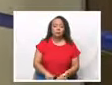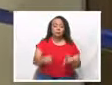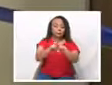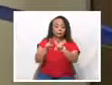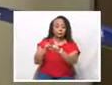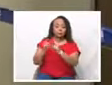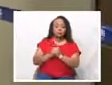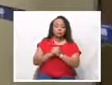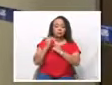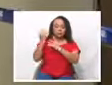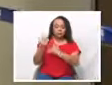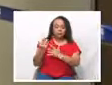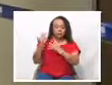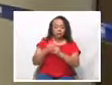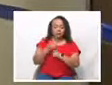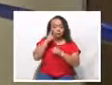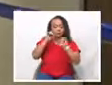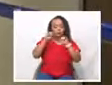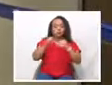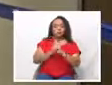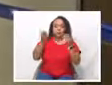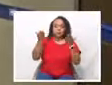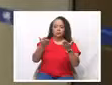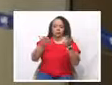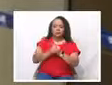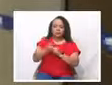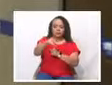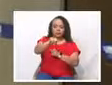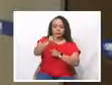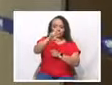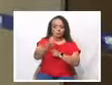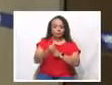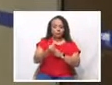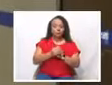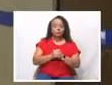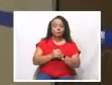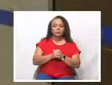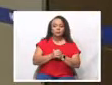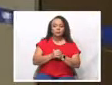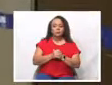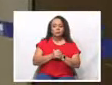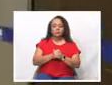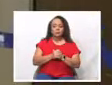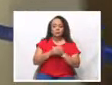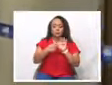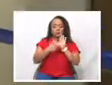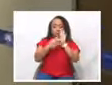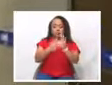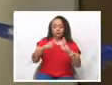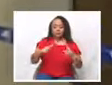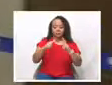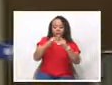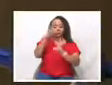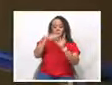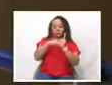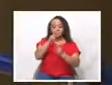esperando para poder recibir a estos paraatletas nacionales que nos representaron en París